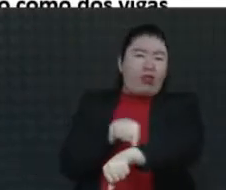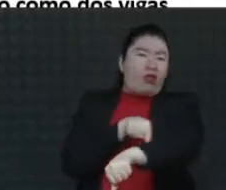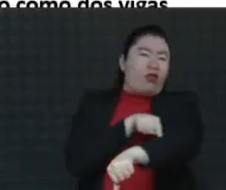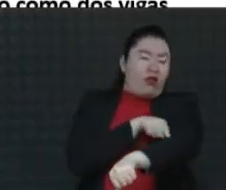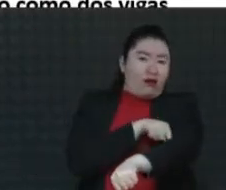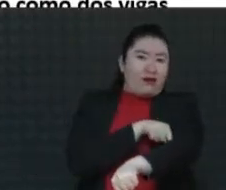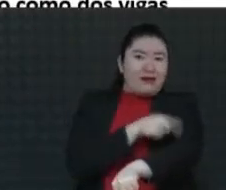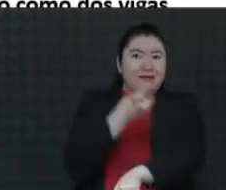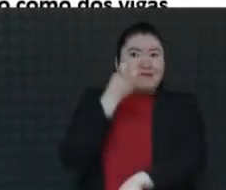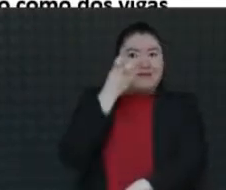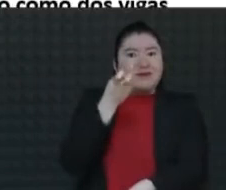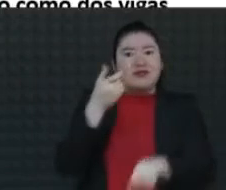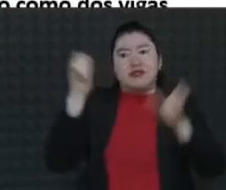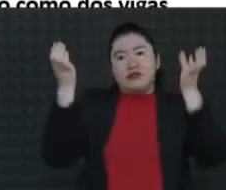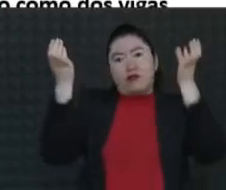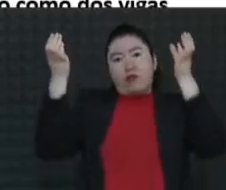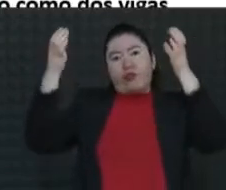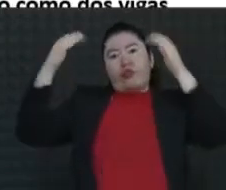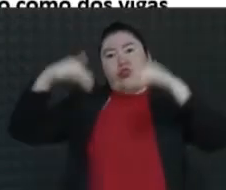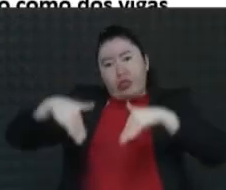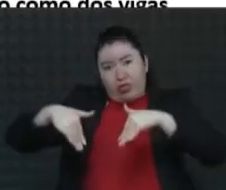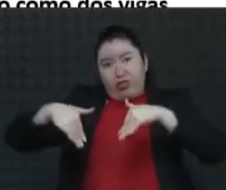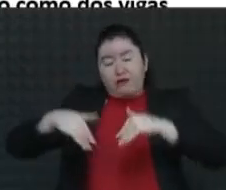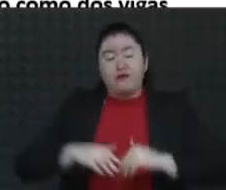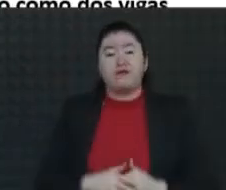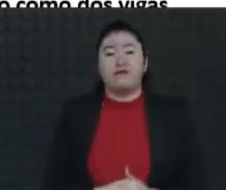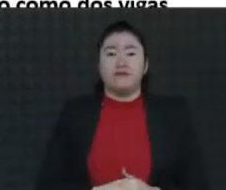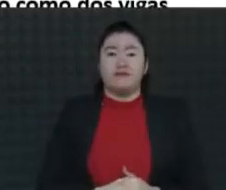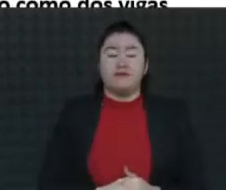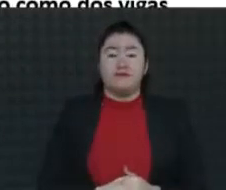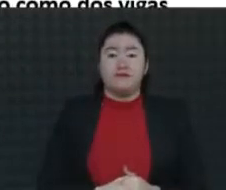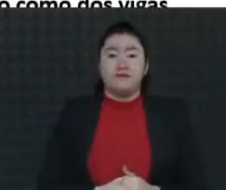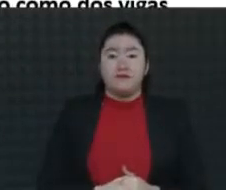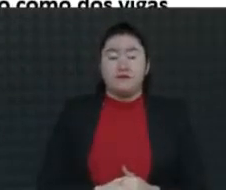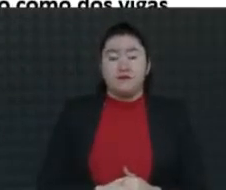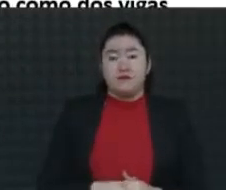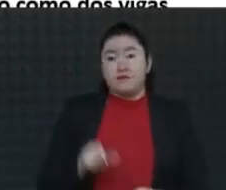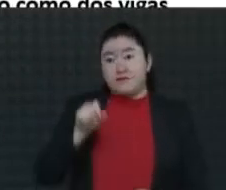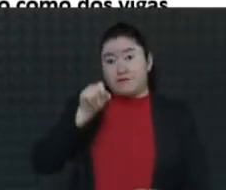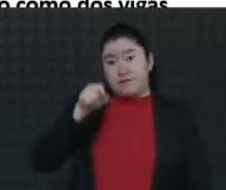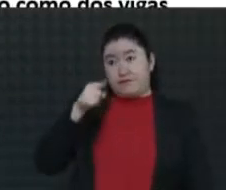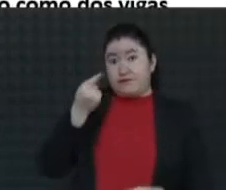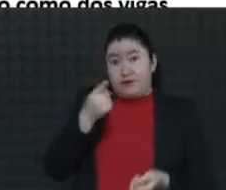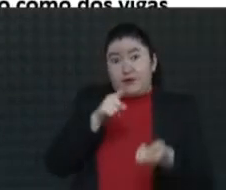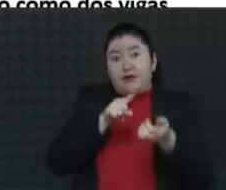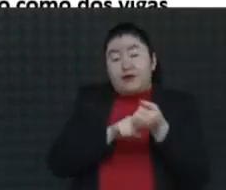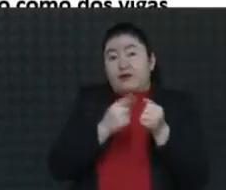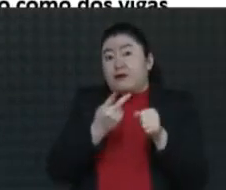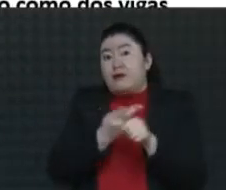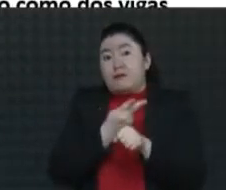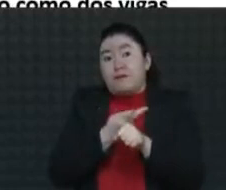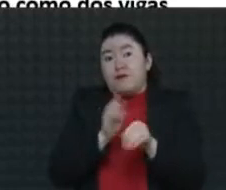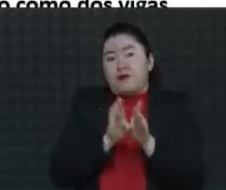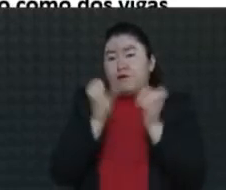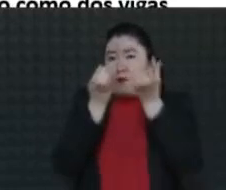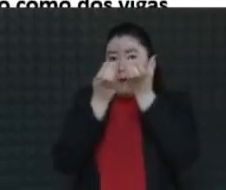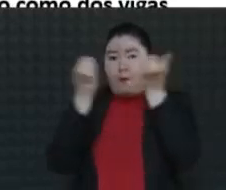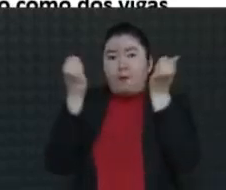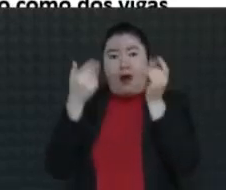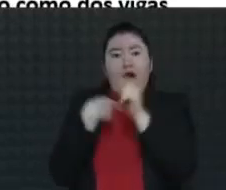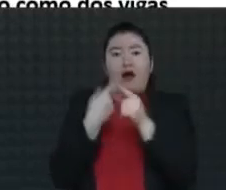elevado perdiera su estructura compuesta. Como resultado, la estructura compuesta estaba operando como 2 vigas